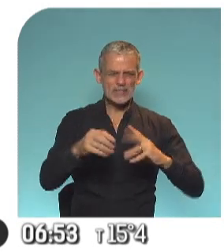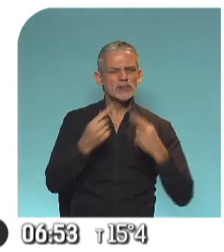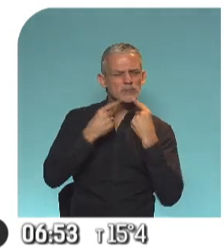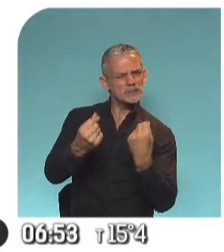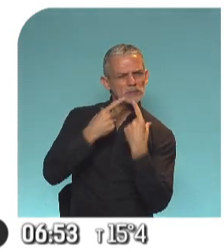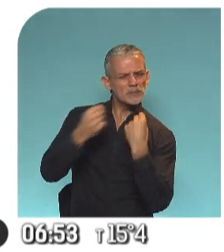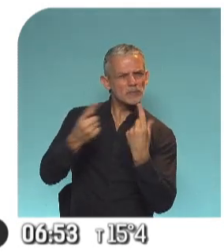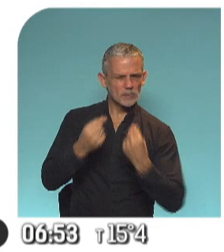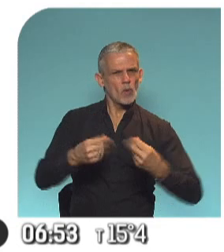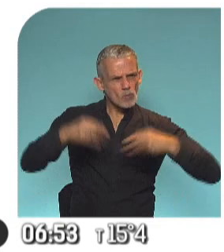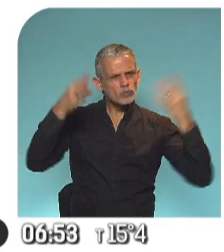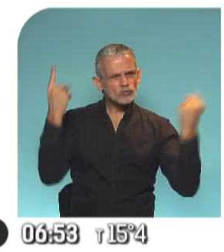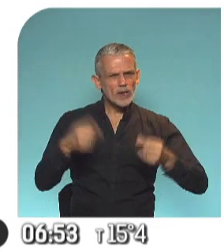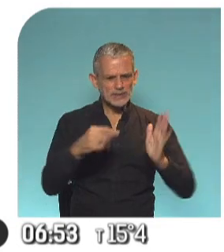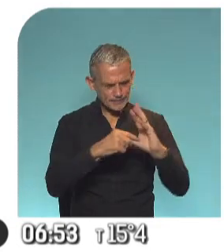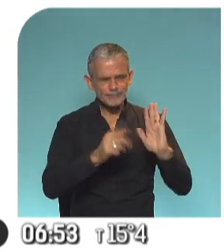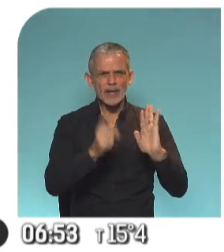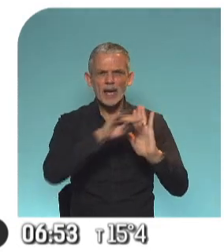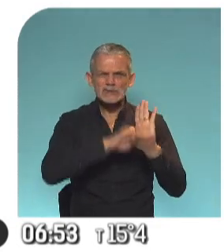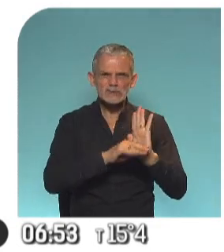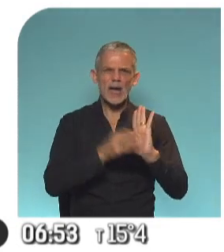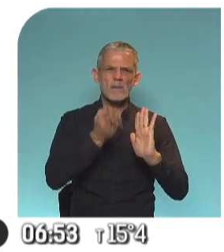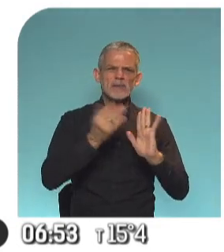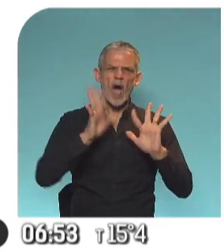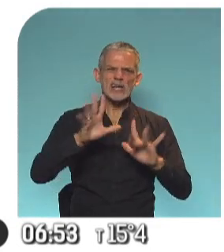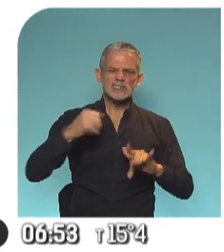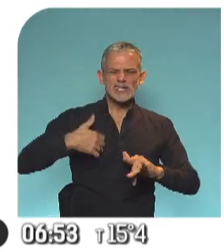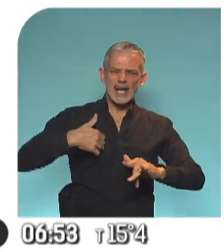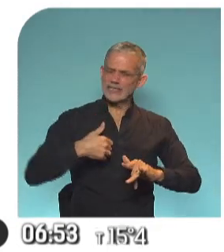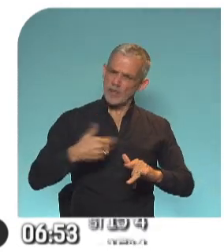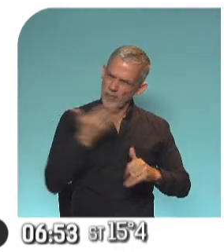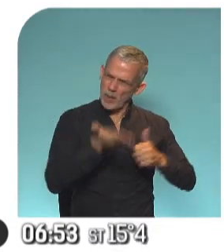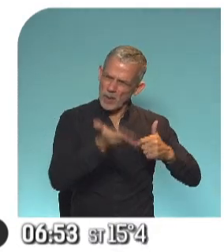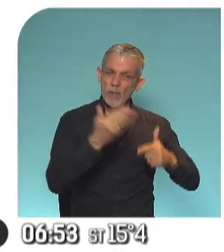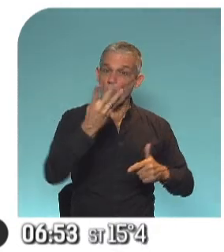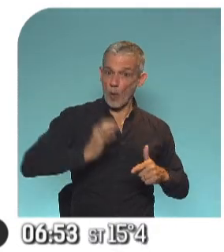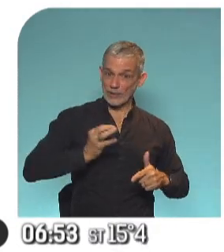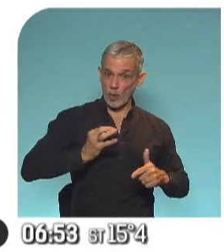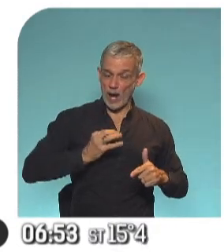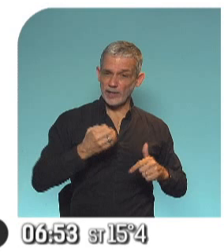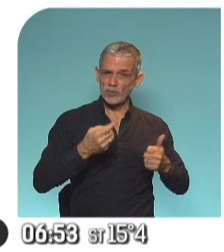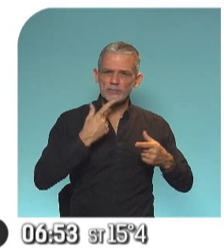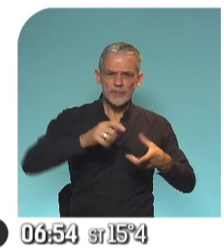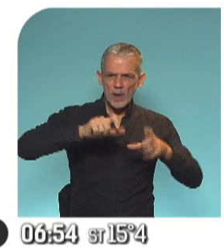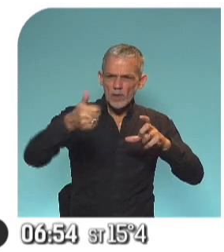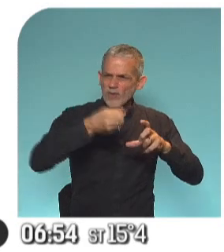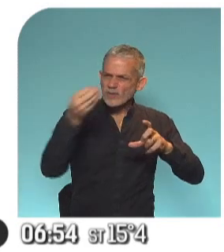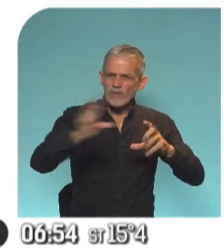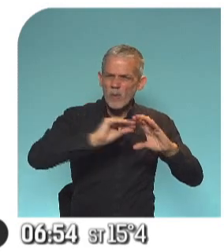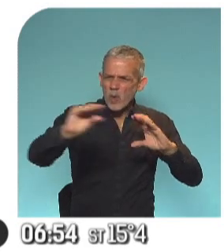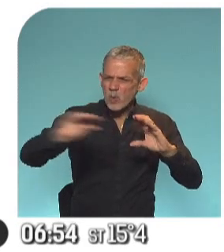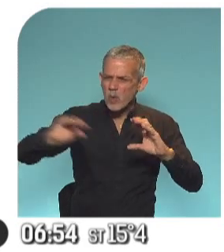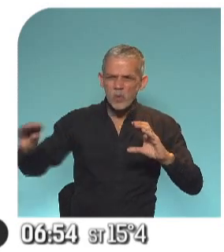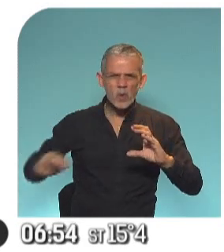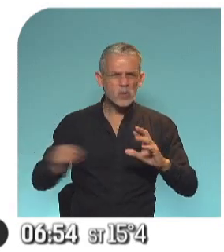veces la derogación de esa afrenta al federalismo argentino. Fueron más de 4 años de una transferencia vergonzosa